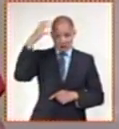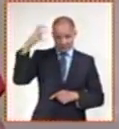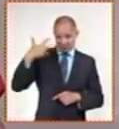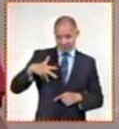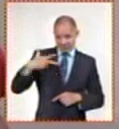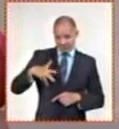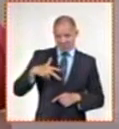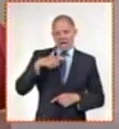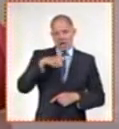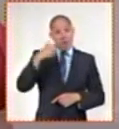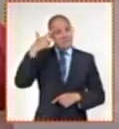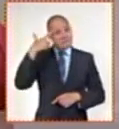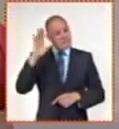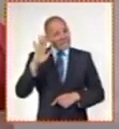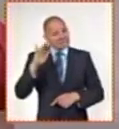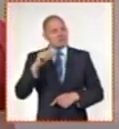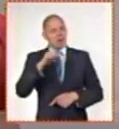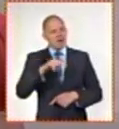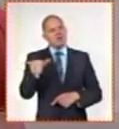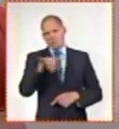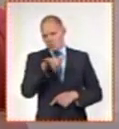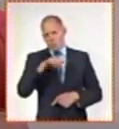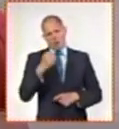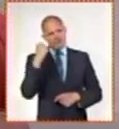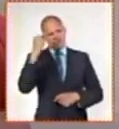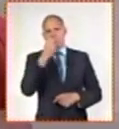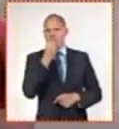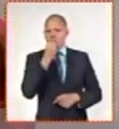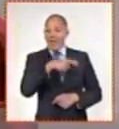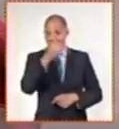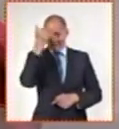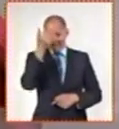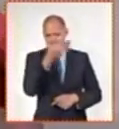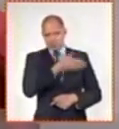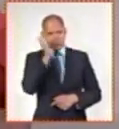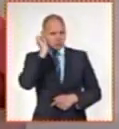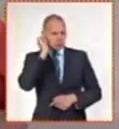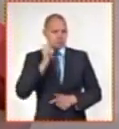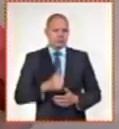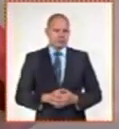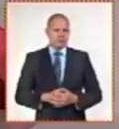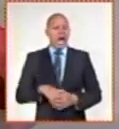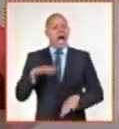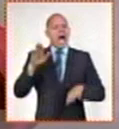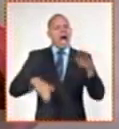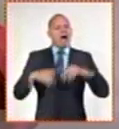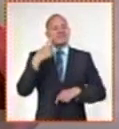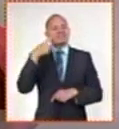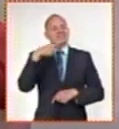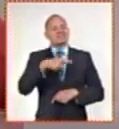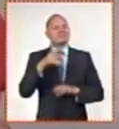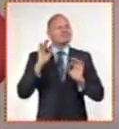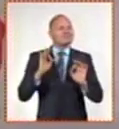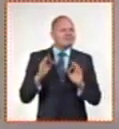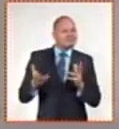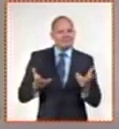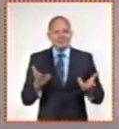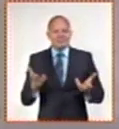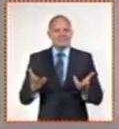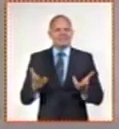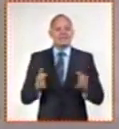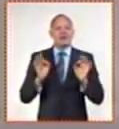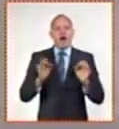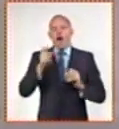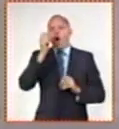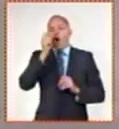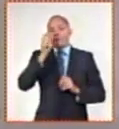tiene posturas tenues, uh-huh. Pero sobre todo porque está muy anclado y muy,